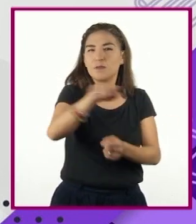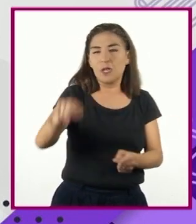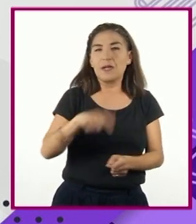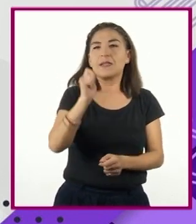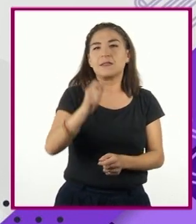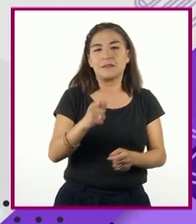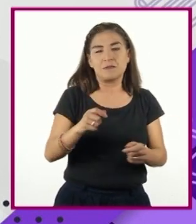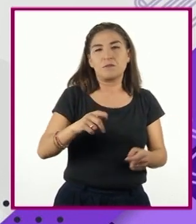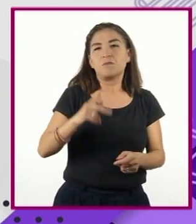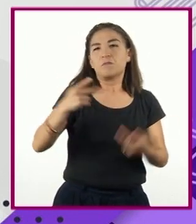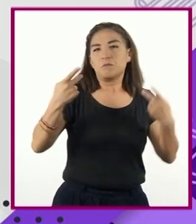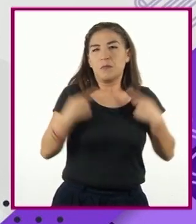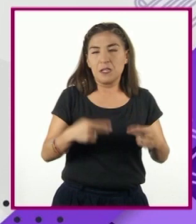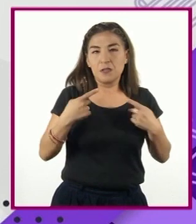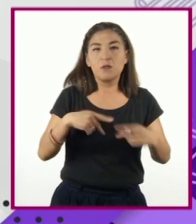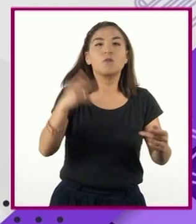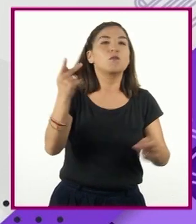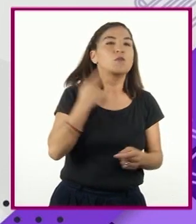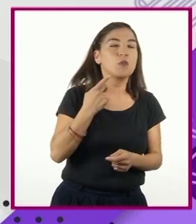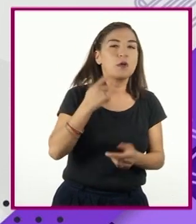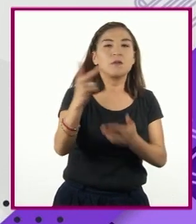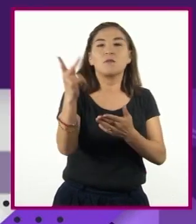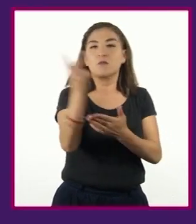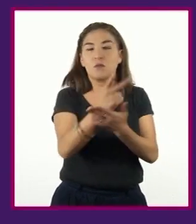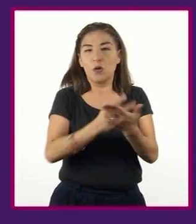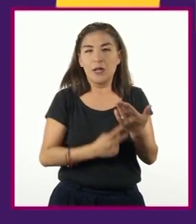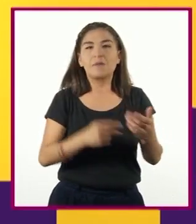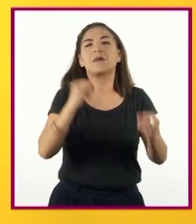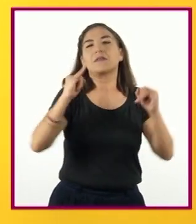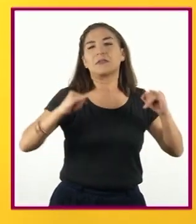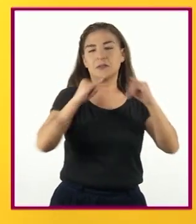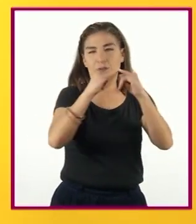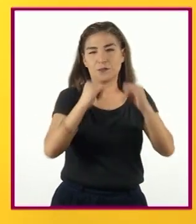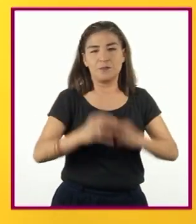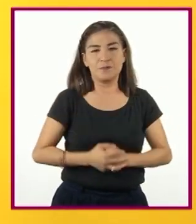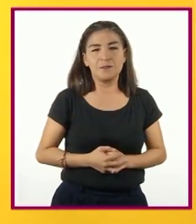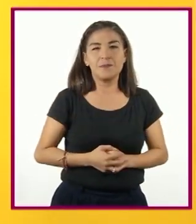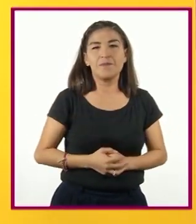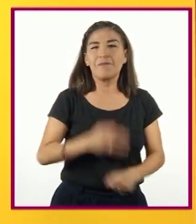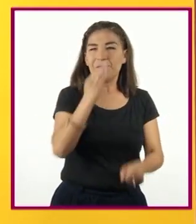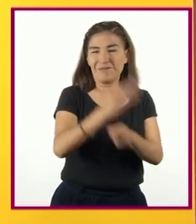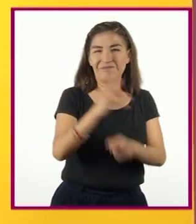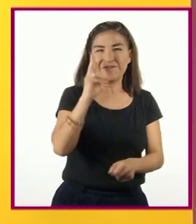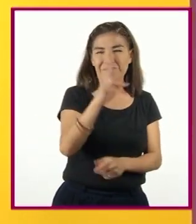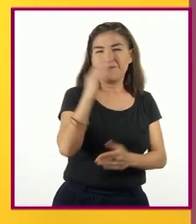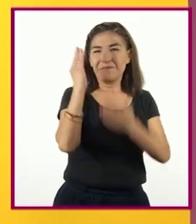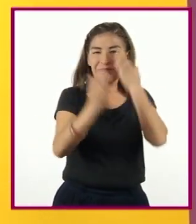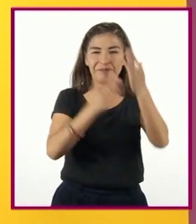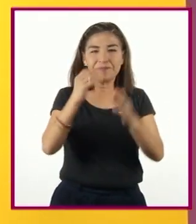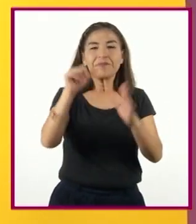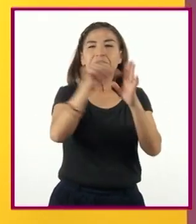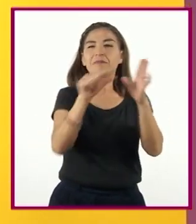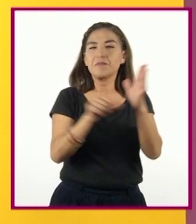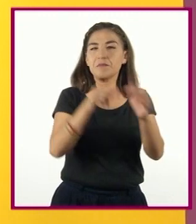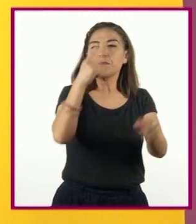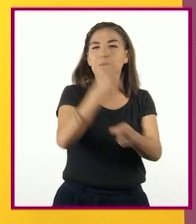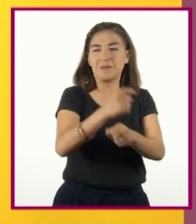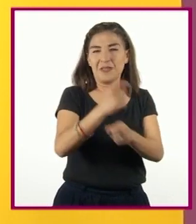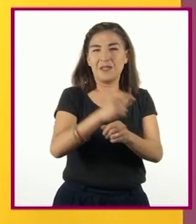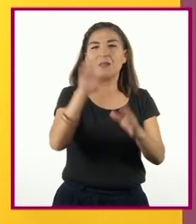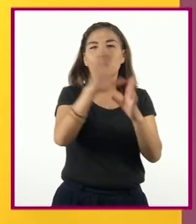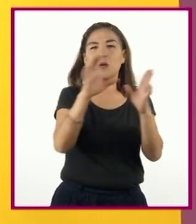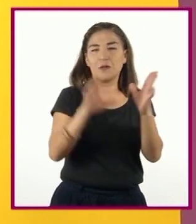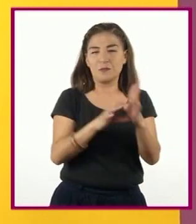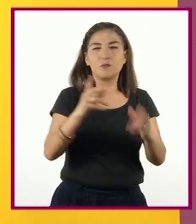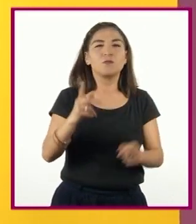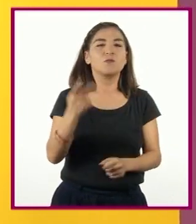mediante políticas, programas e instituciones. Como han estudiado también en el artículo 1 de la